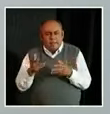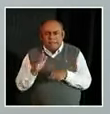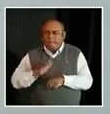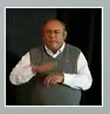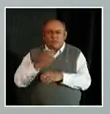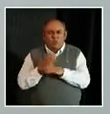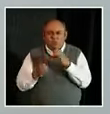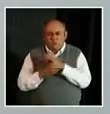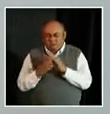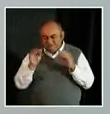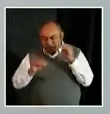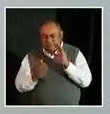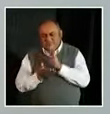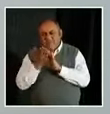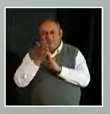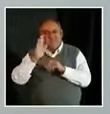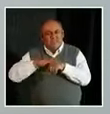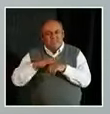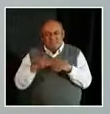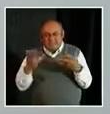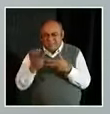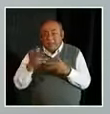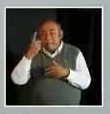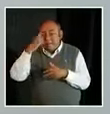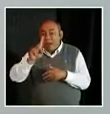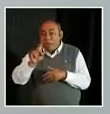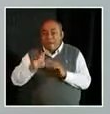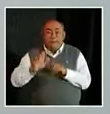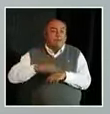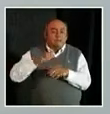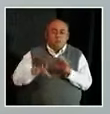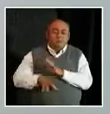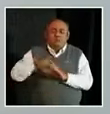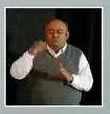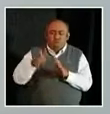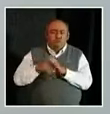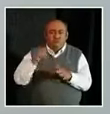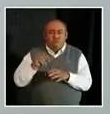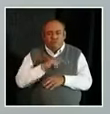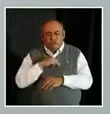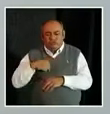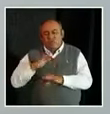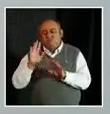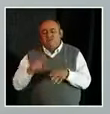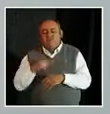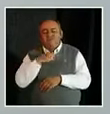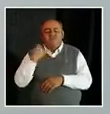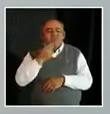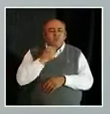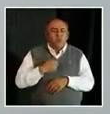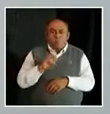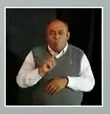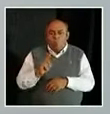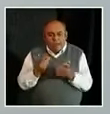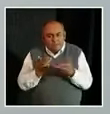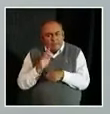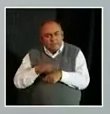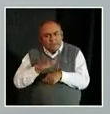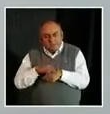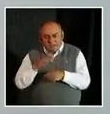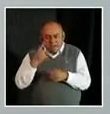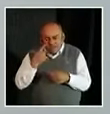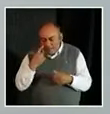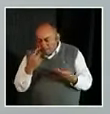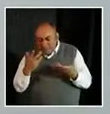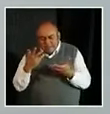tratar de que den más agua. O sea, no nos estamos dando por vencidos, se están haciendo trabajos adicionales